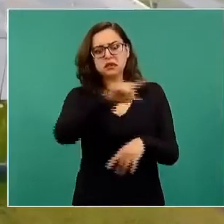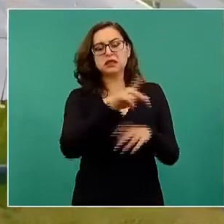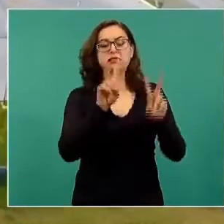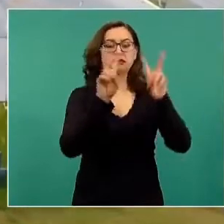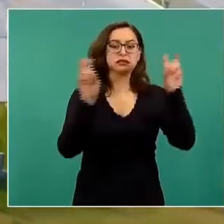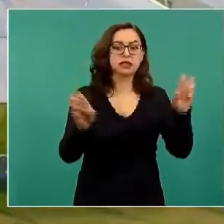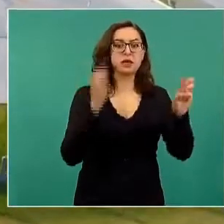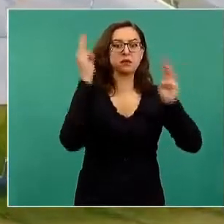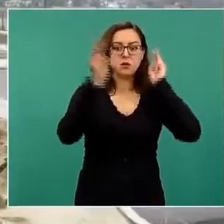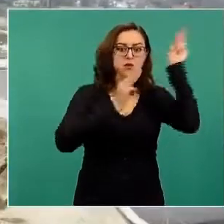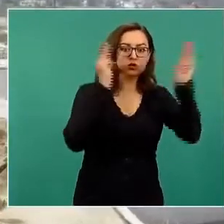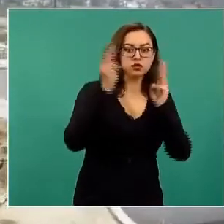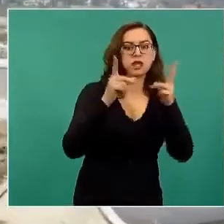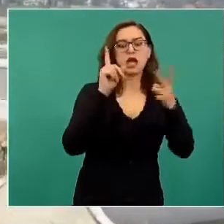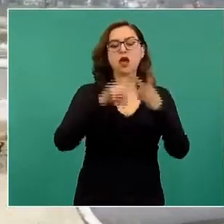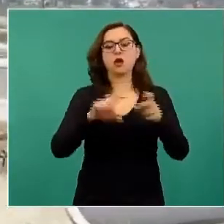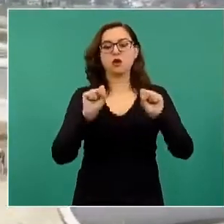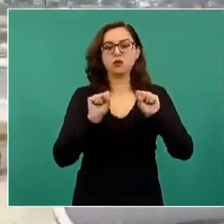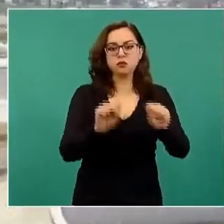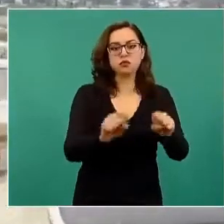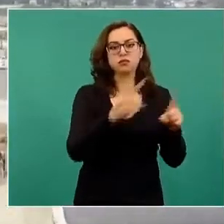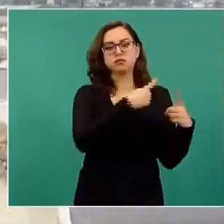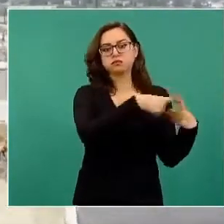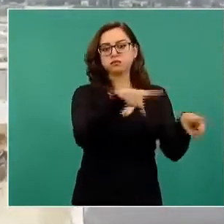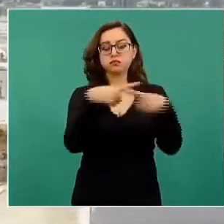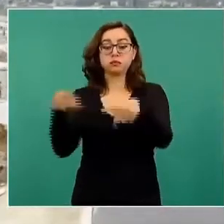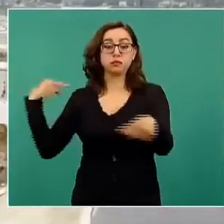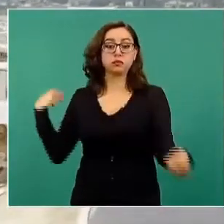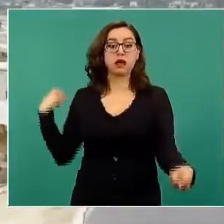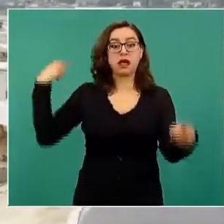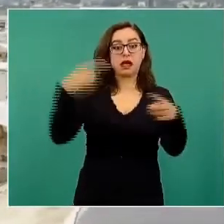en el Museo de Aviación. A la fecha, se han generado